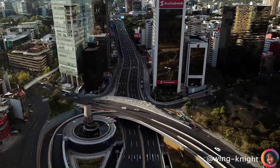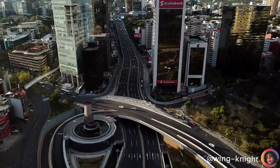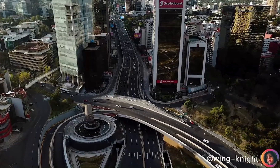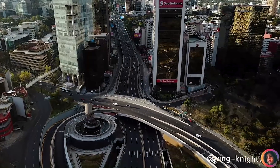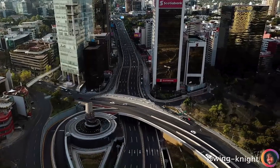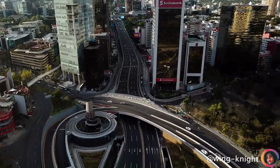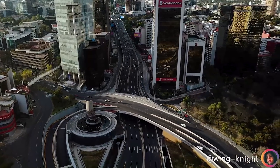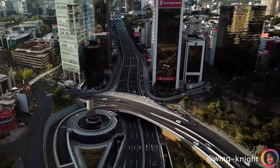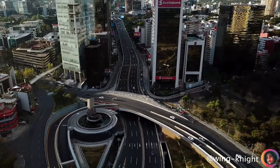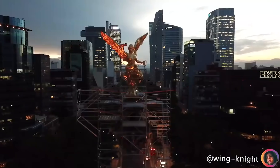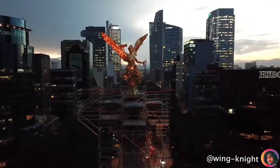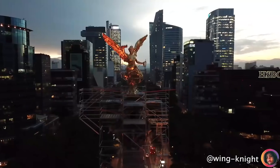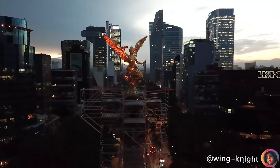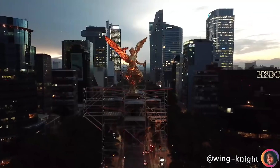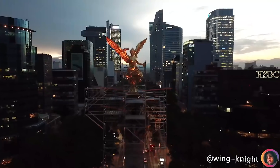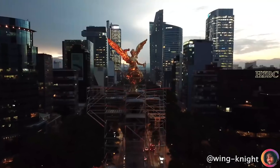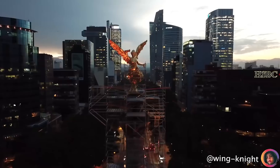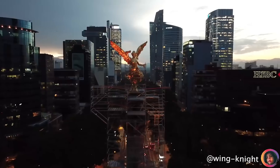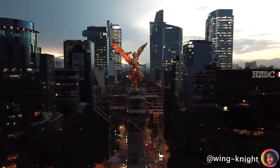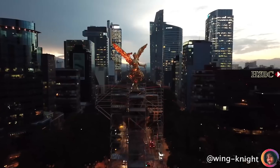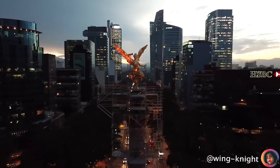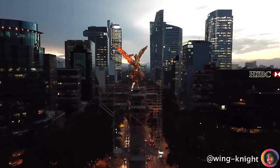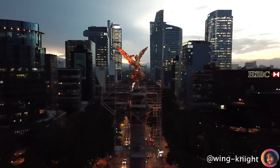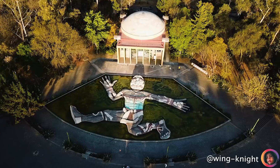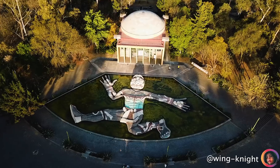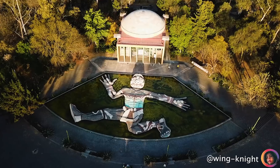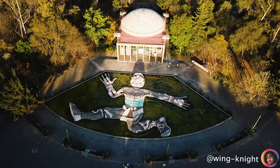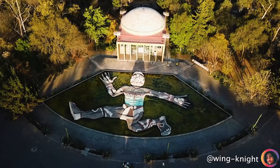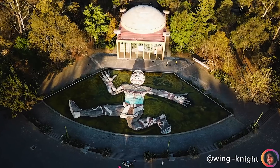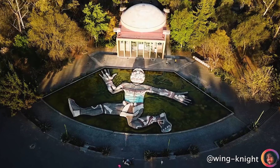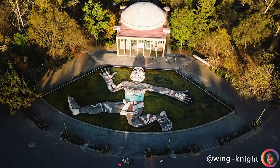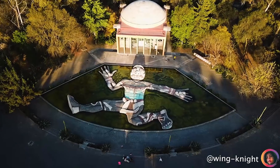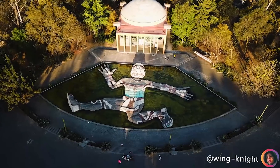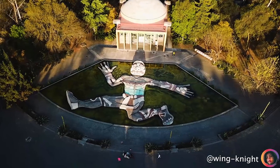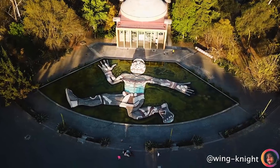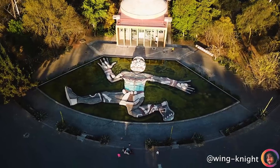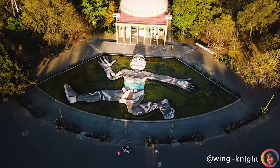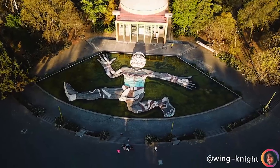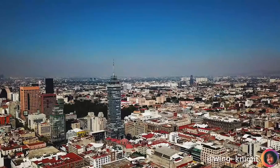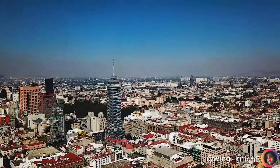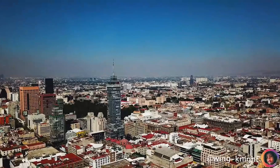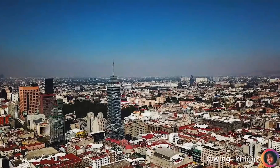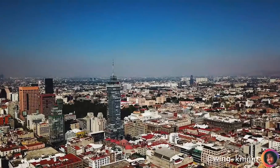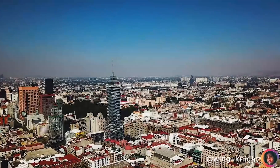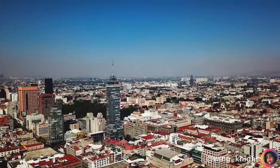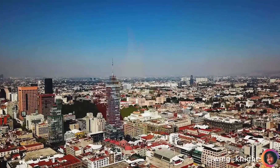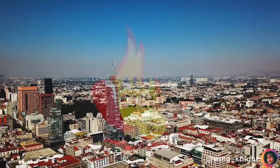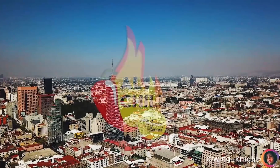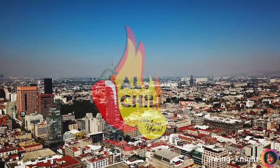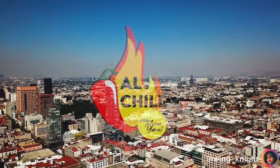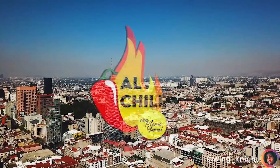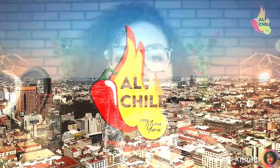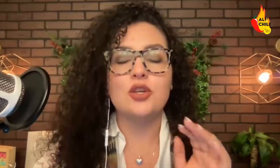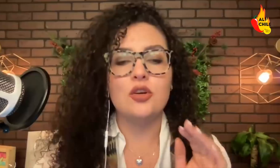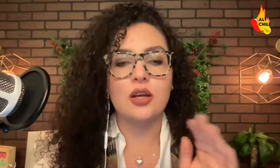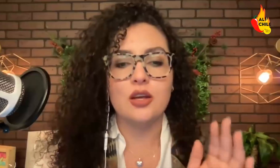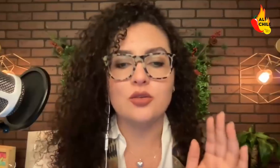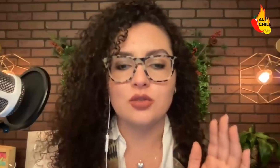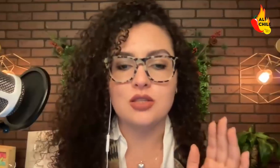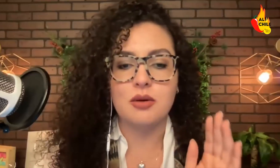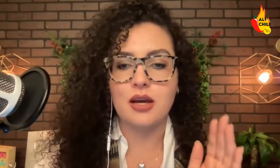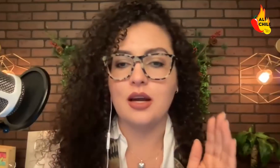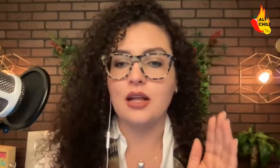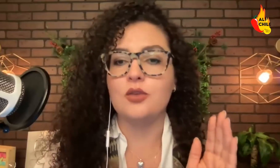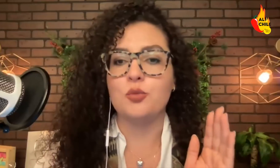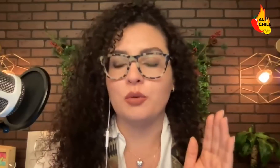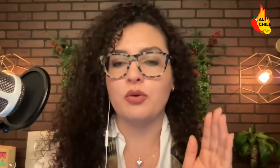está el chile. Mis amigos, soy Yamel. Bienvenidos a su chile favorito. Aquí las noticias. O te enchilan o te dejan picado. Yo lo que quiero